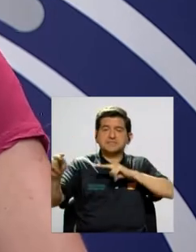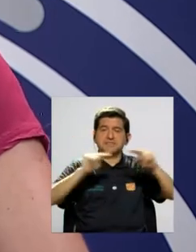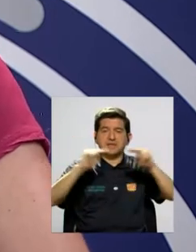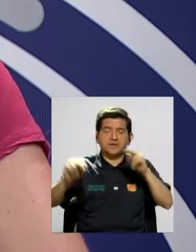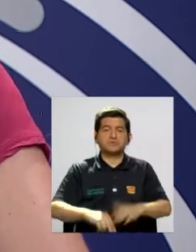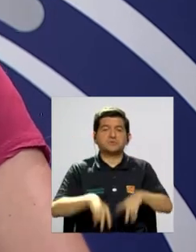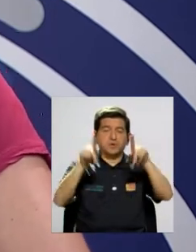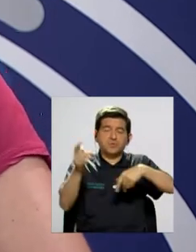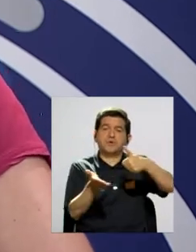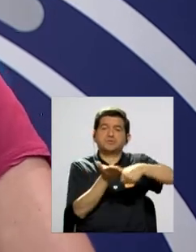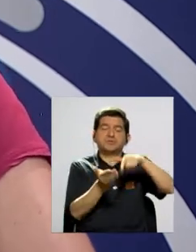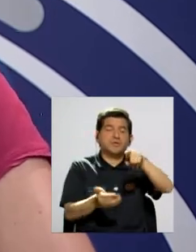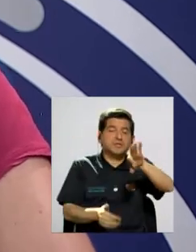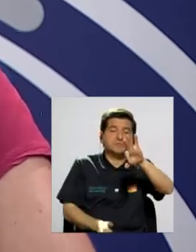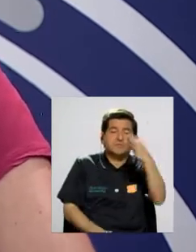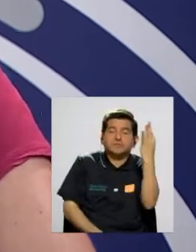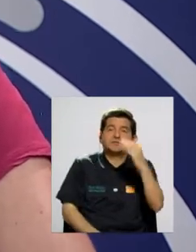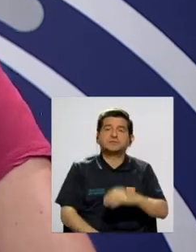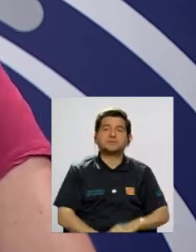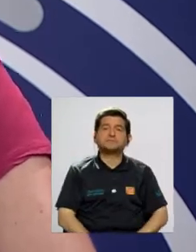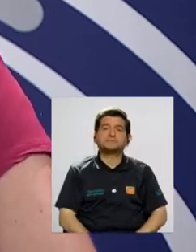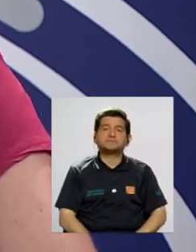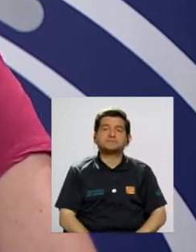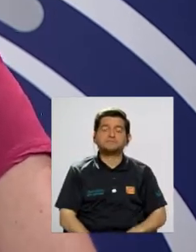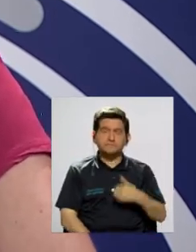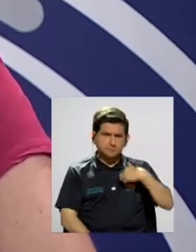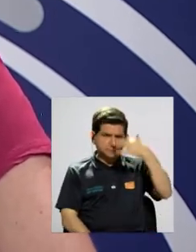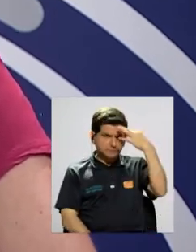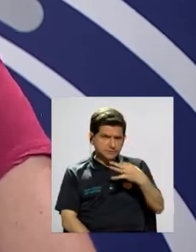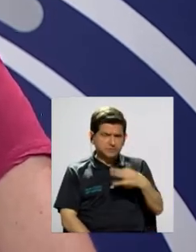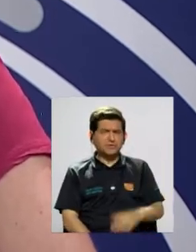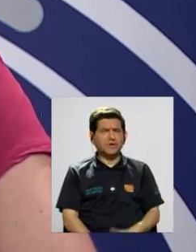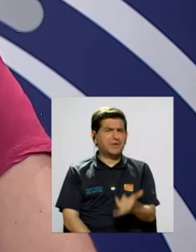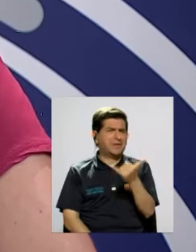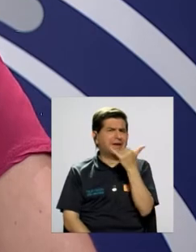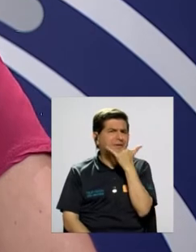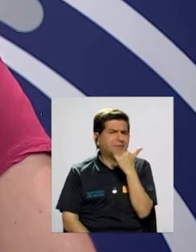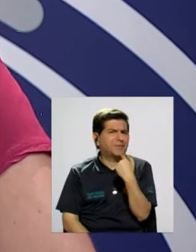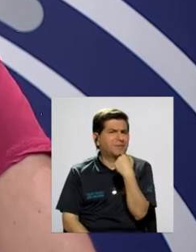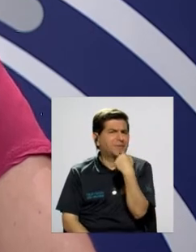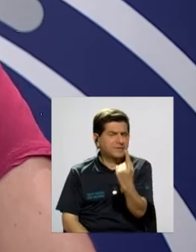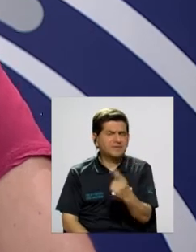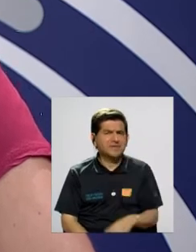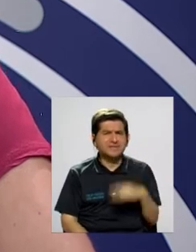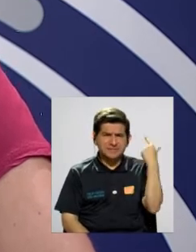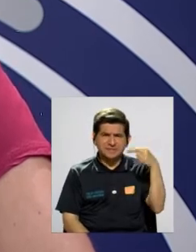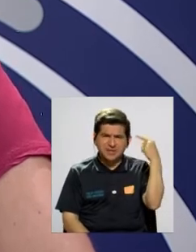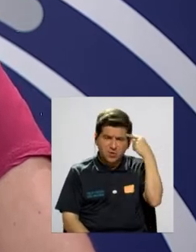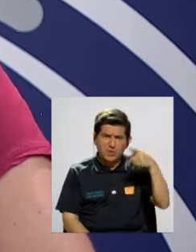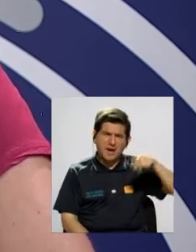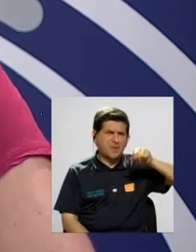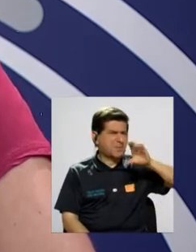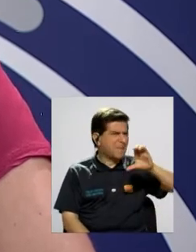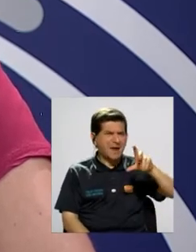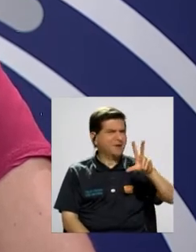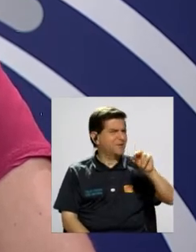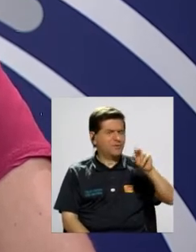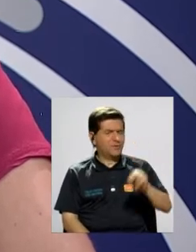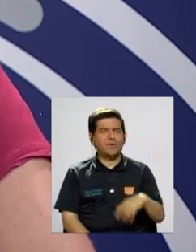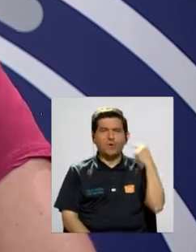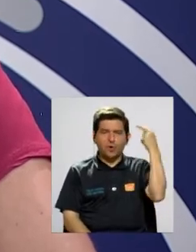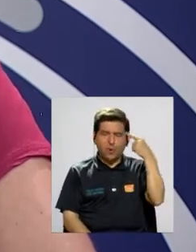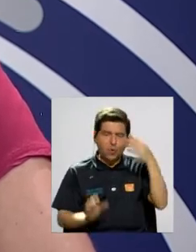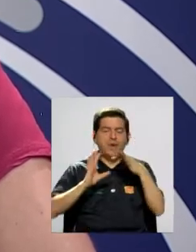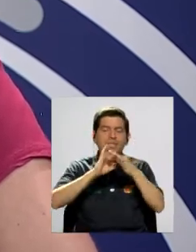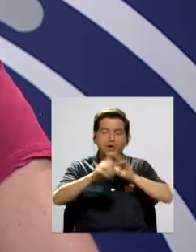La gente votó por esa fórmula. Y me parece que sería un grave error decir que esto va a ser un gobierno PAC. Creo que tiene que ser un gobierno de